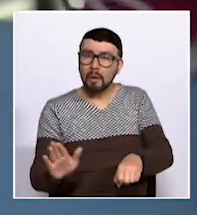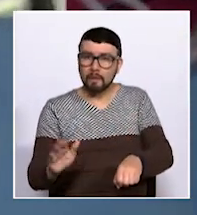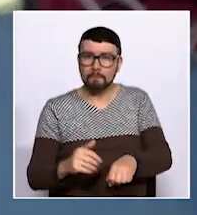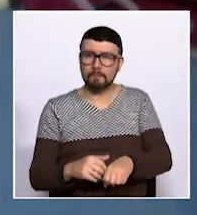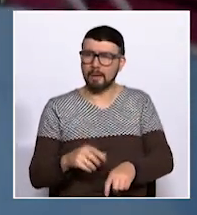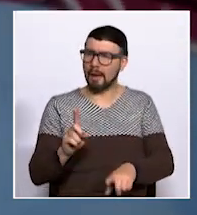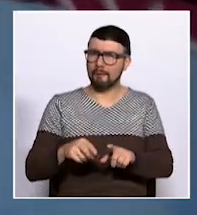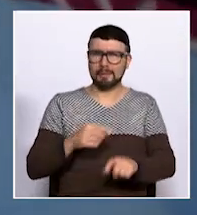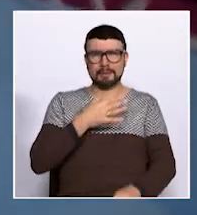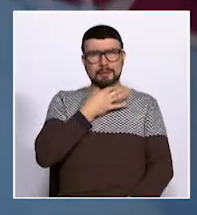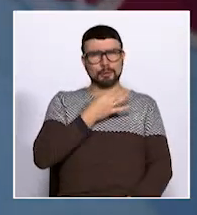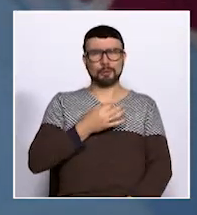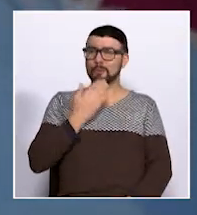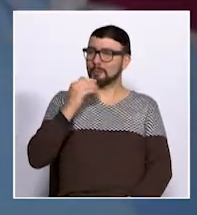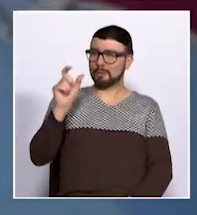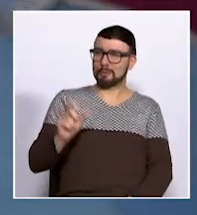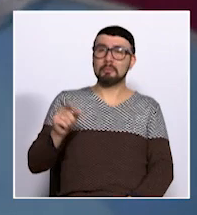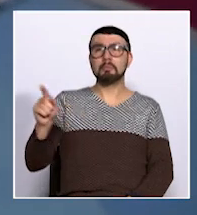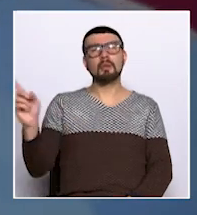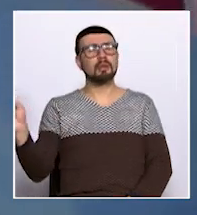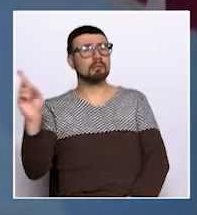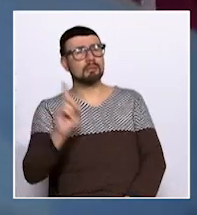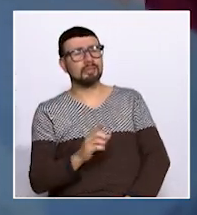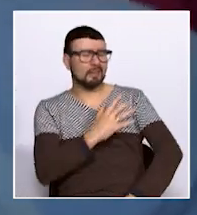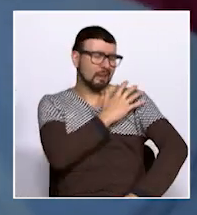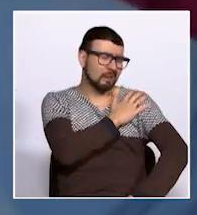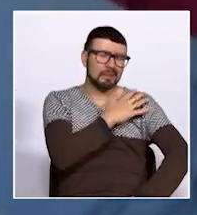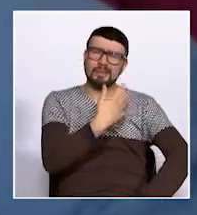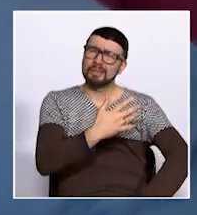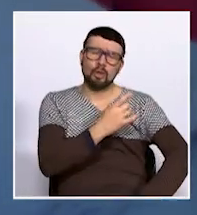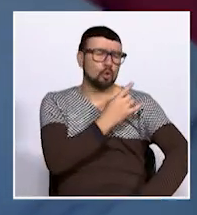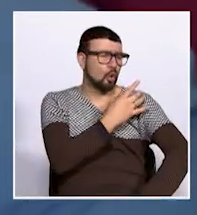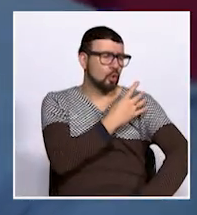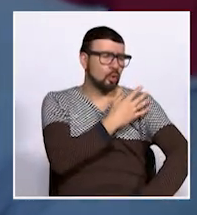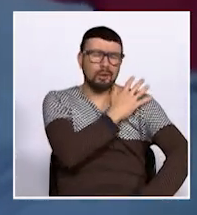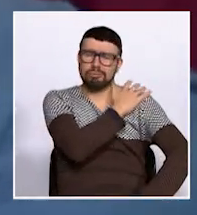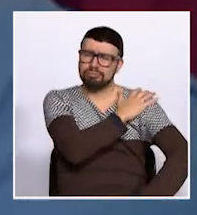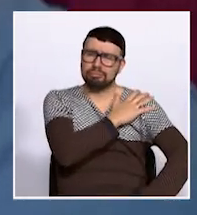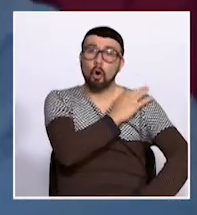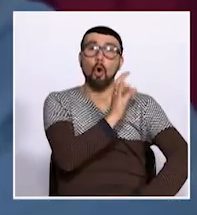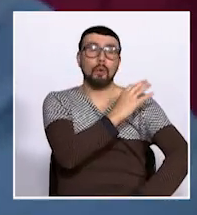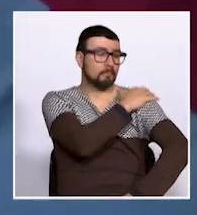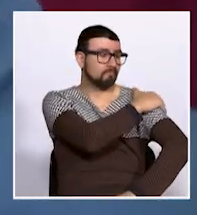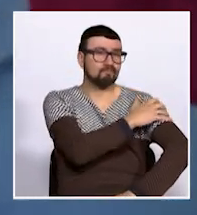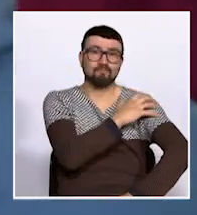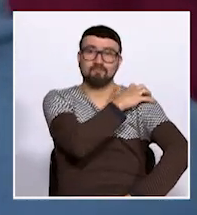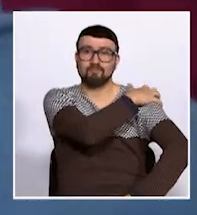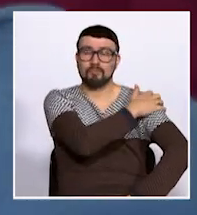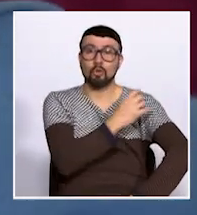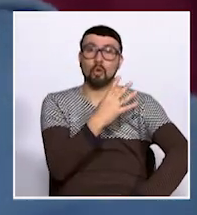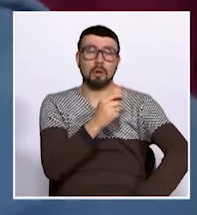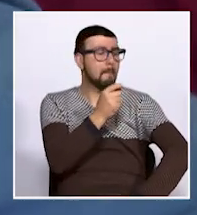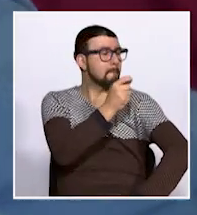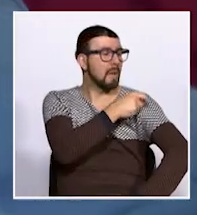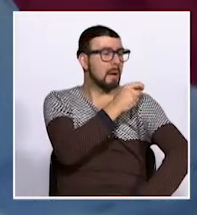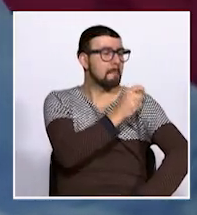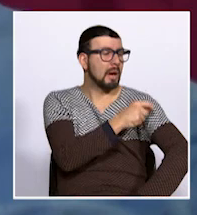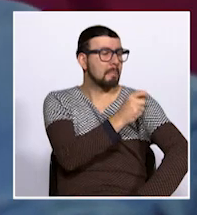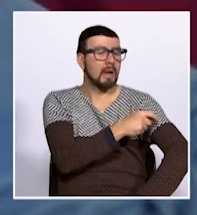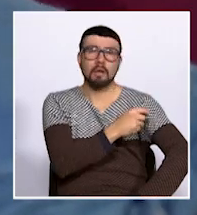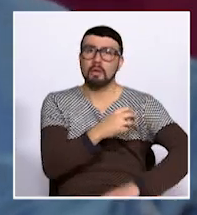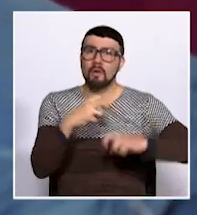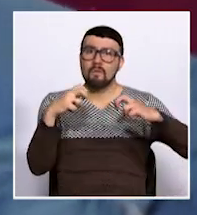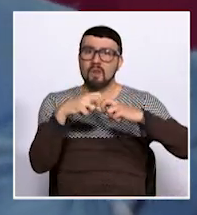las personas vienen muchas veces con, digamos, con un hombro doloroso, tendinitis o manguito de rotador, se les aplica la electroacupuntura